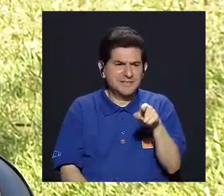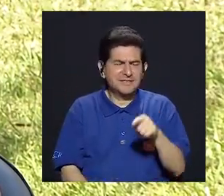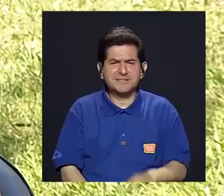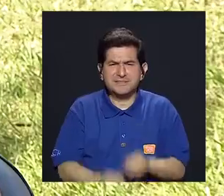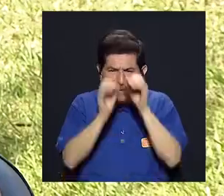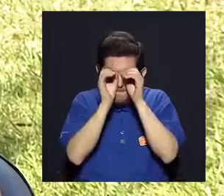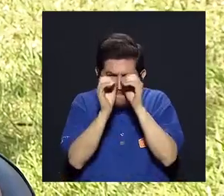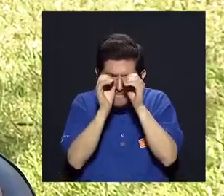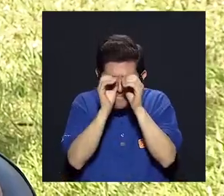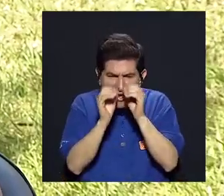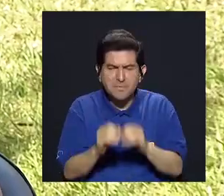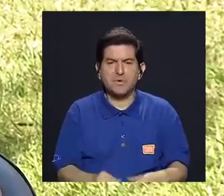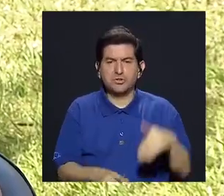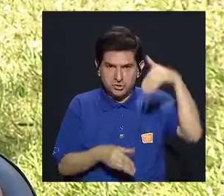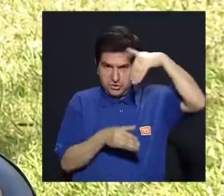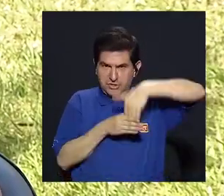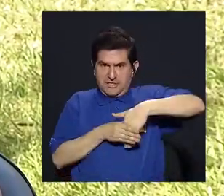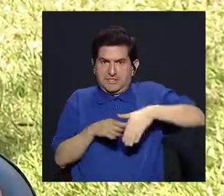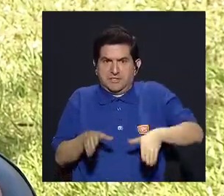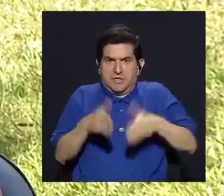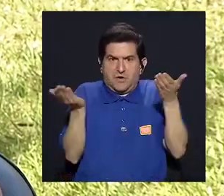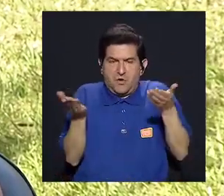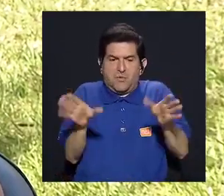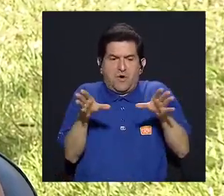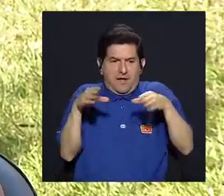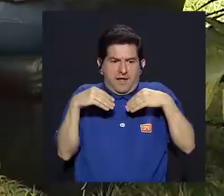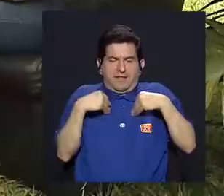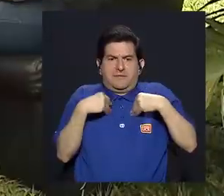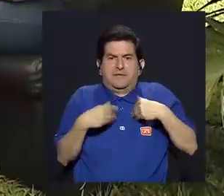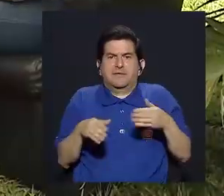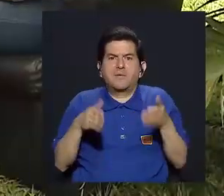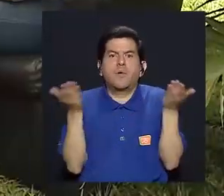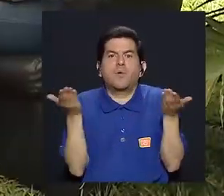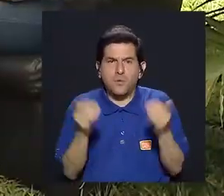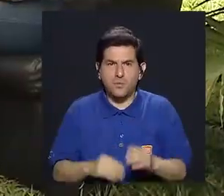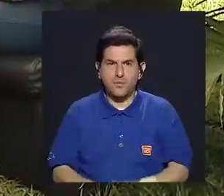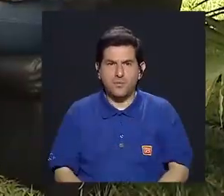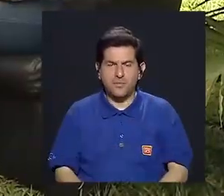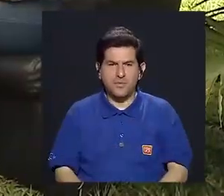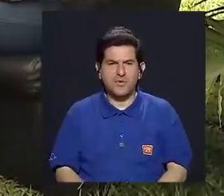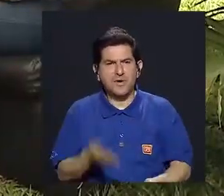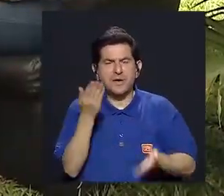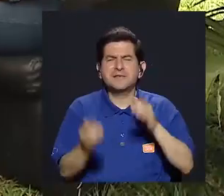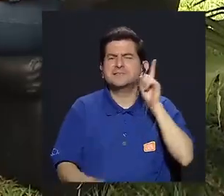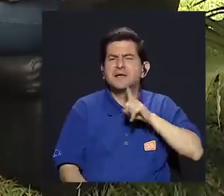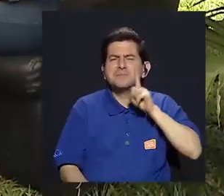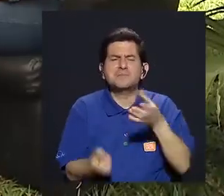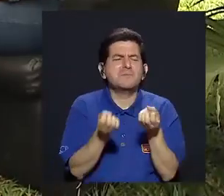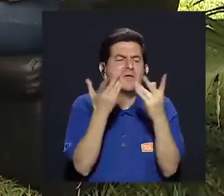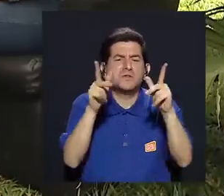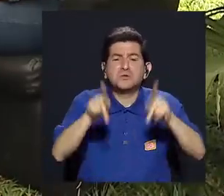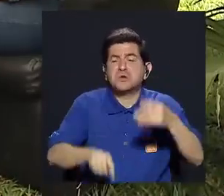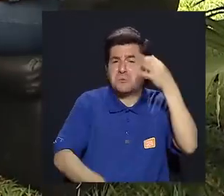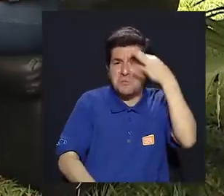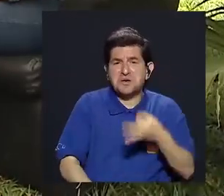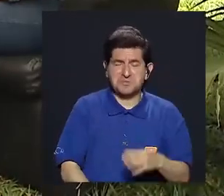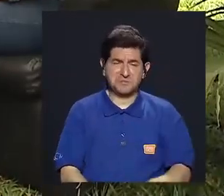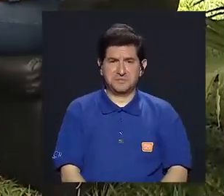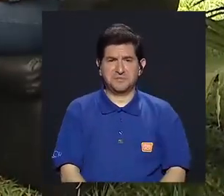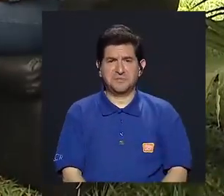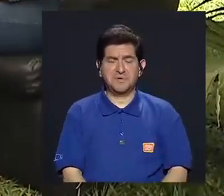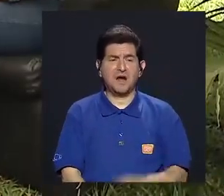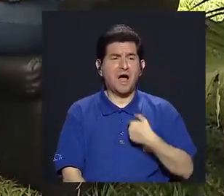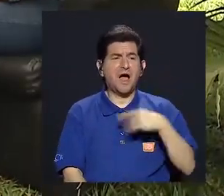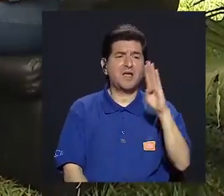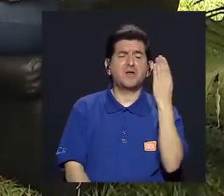microorganismos ingresan en cámara que es como la adquirimos porque estoy mucho tal vez mito sobre la mente pensará es